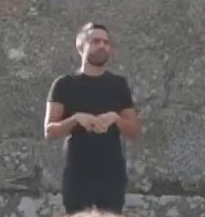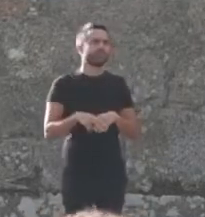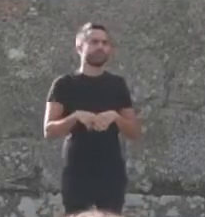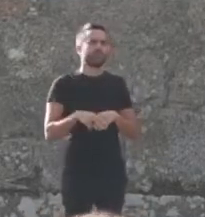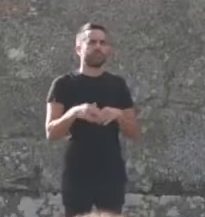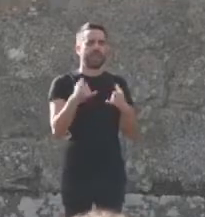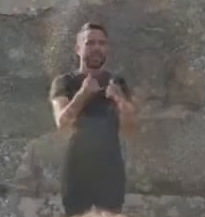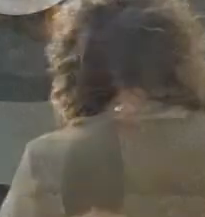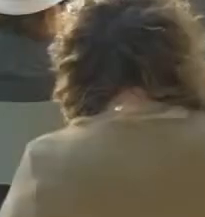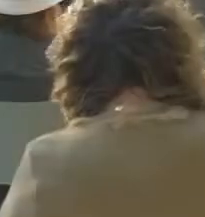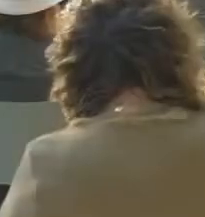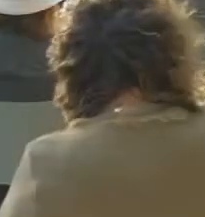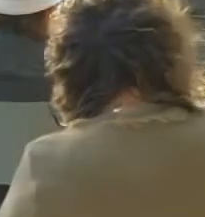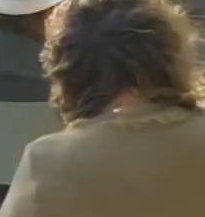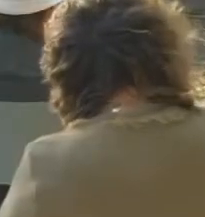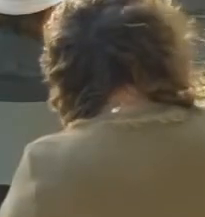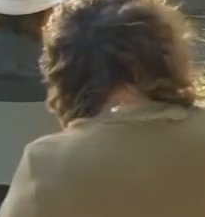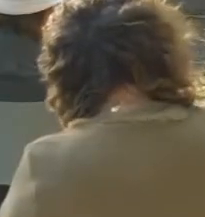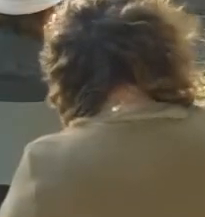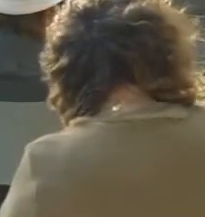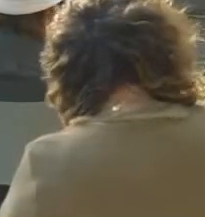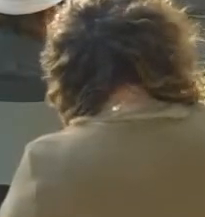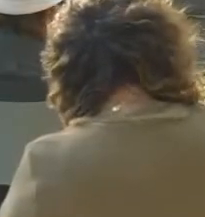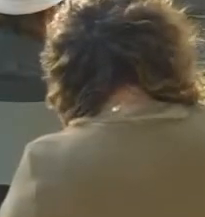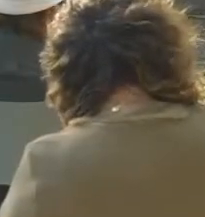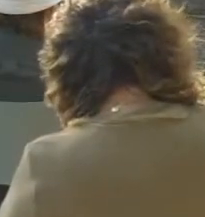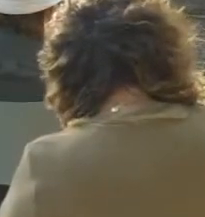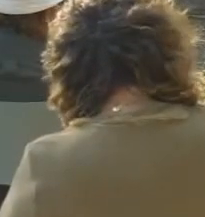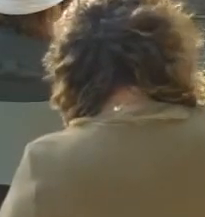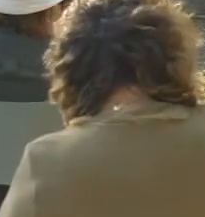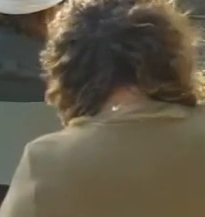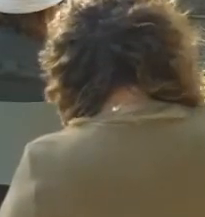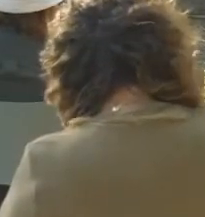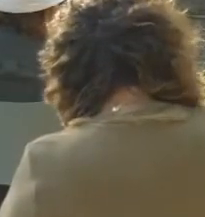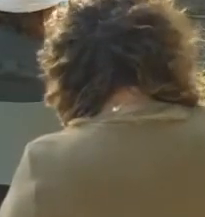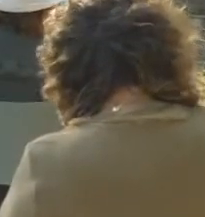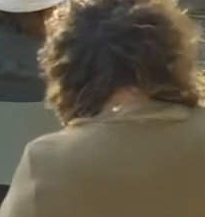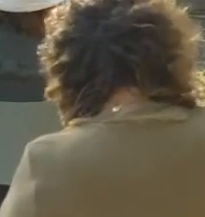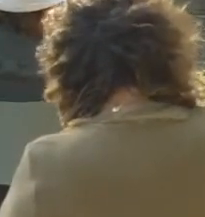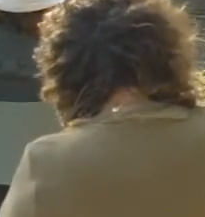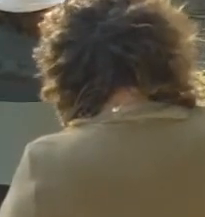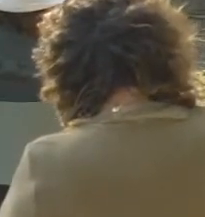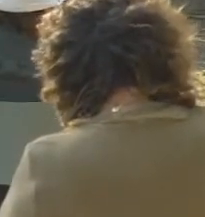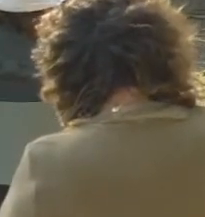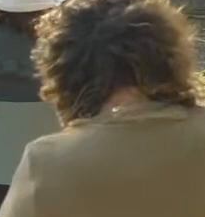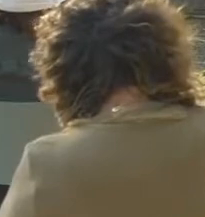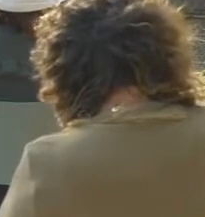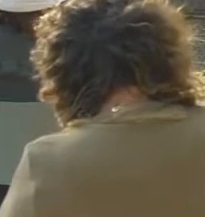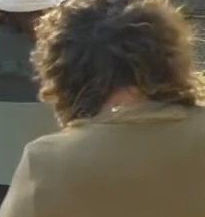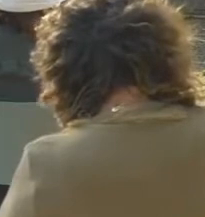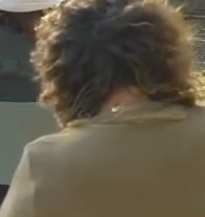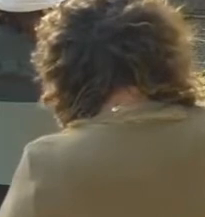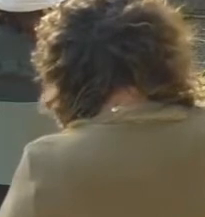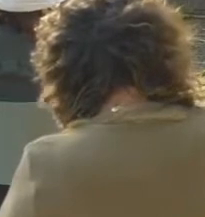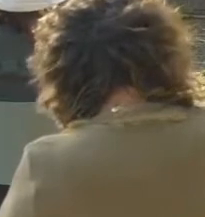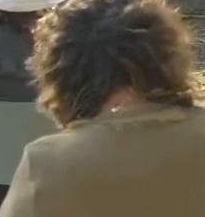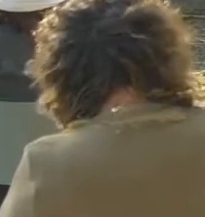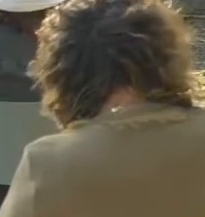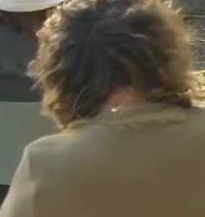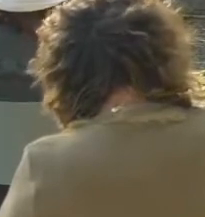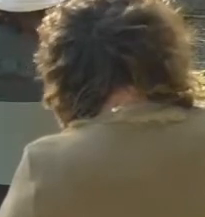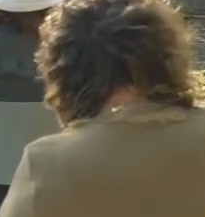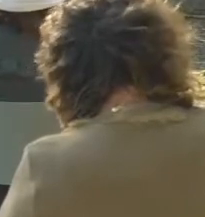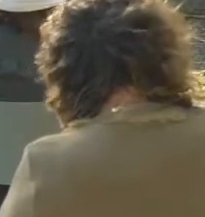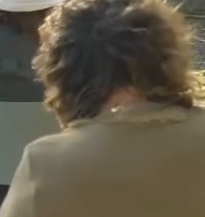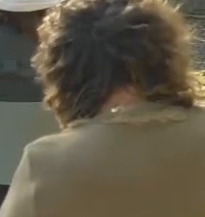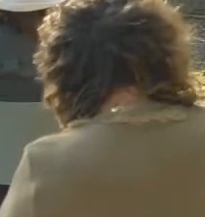do pensamento, para non chamar de illa da memoria, inventaron a illa do pensamento, pero en realidade convertírono na